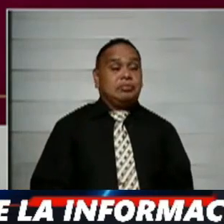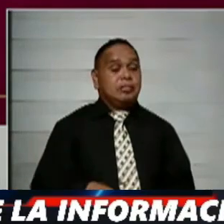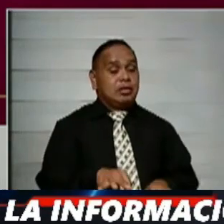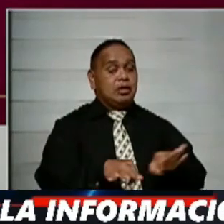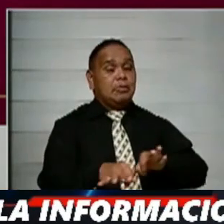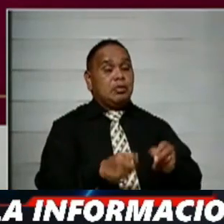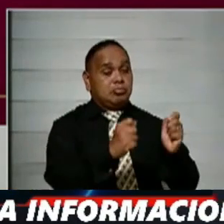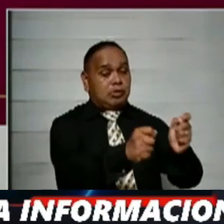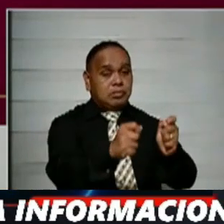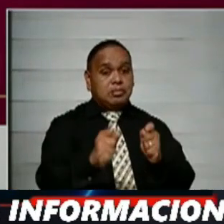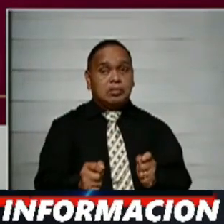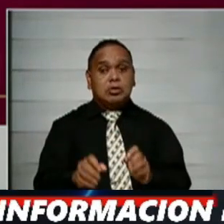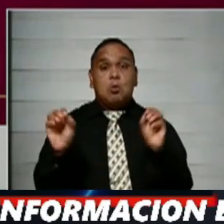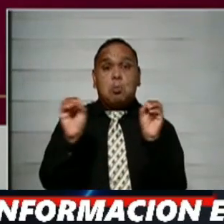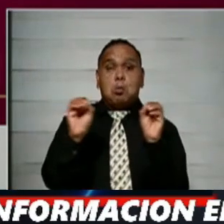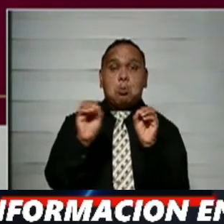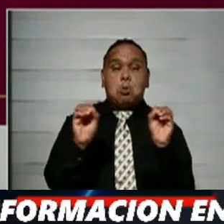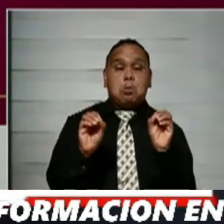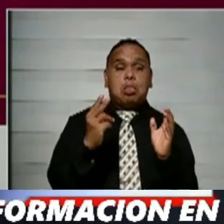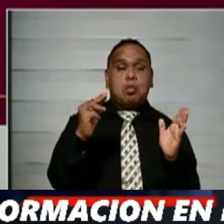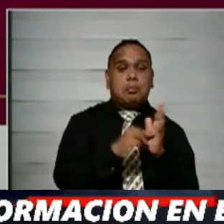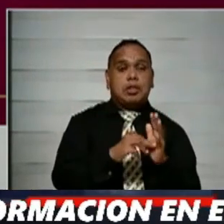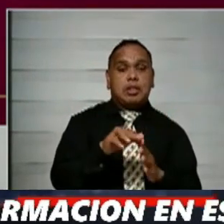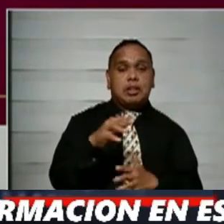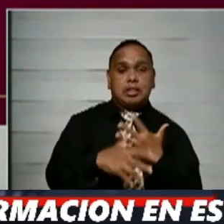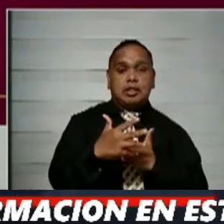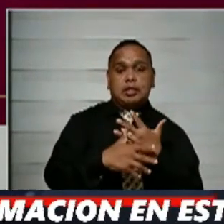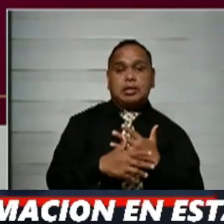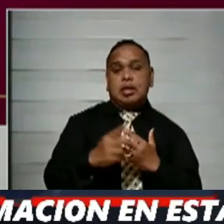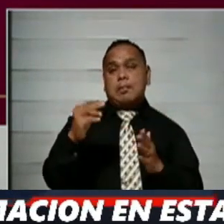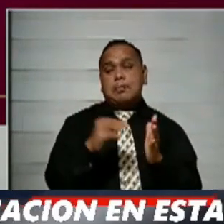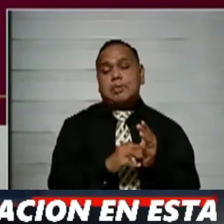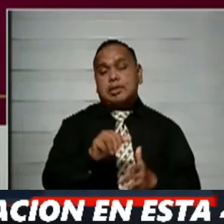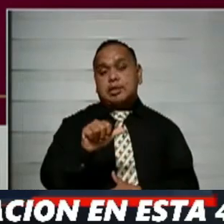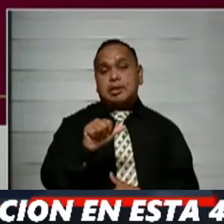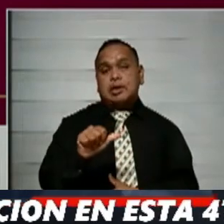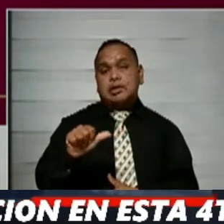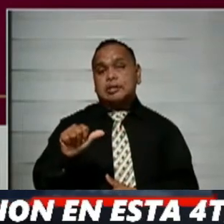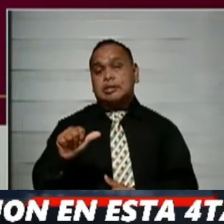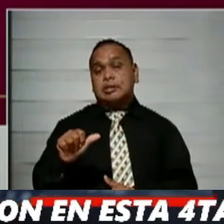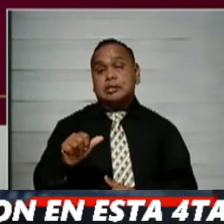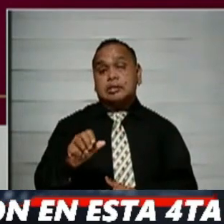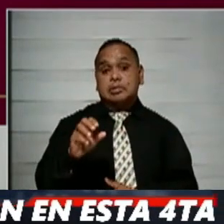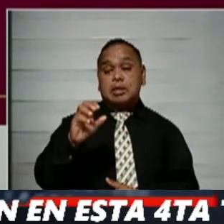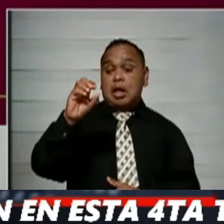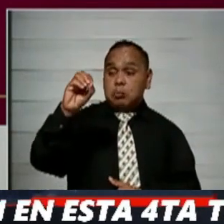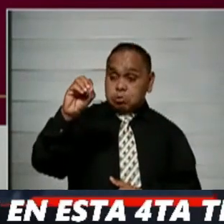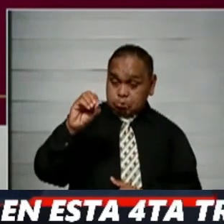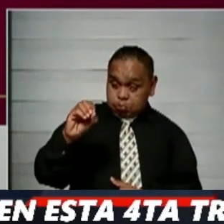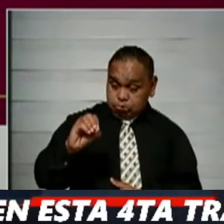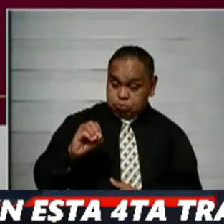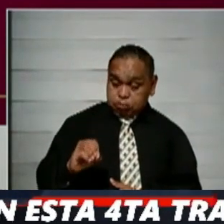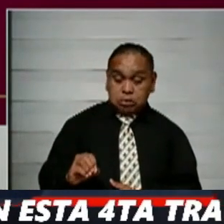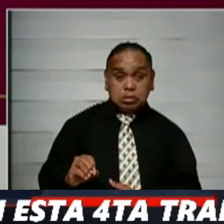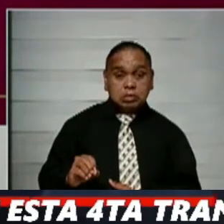pago de nómina cero, en 2015 cero, 2016 cero, 2017 cero. Nunca en esos años pagaron